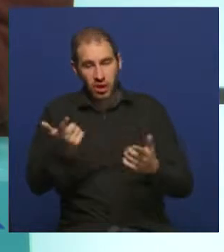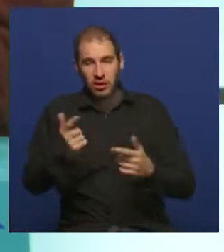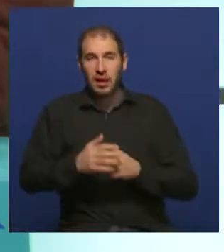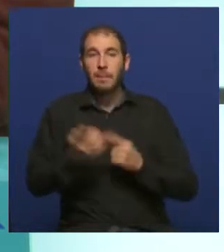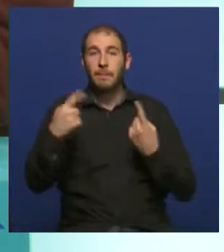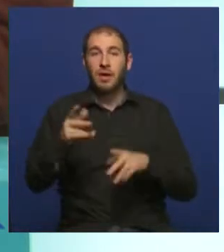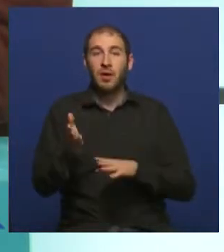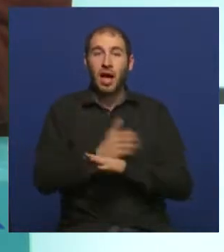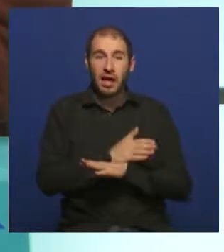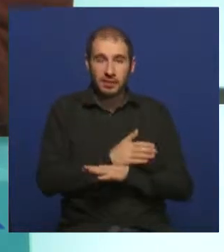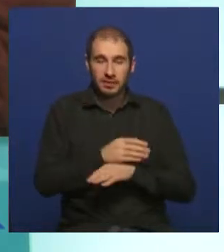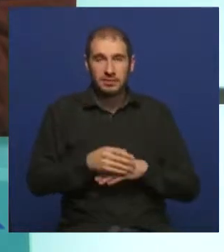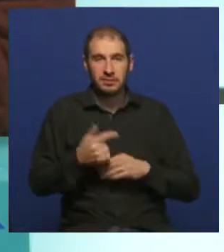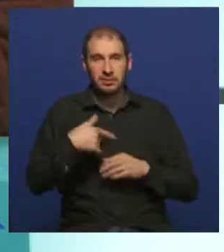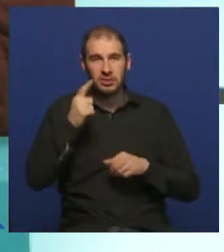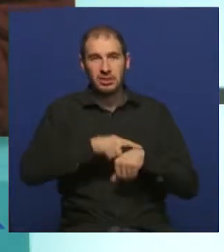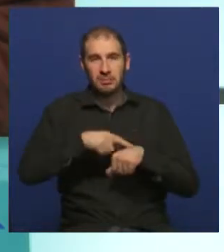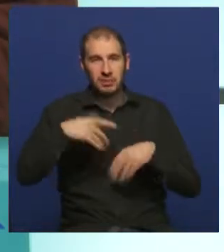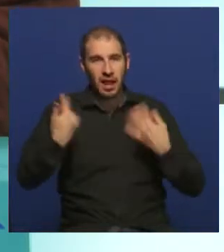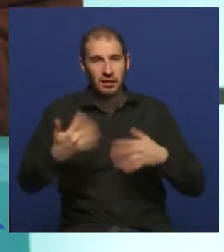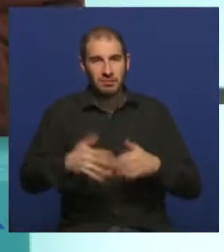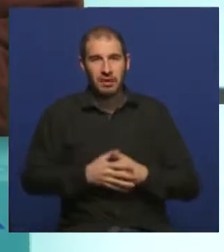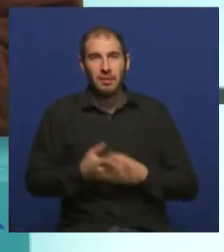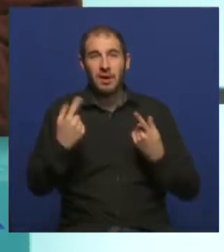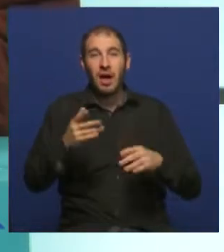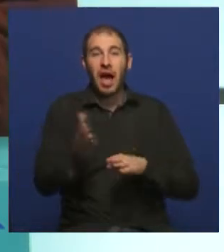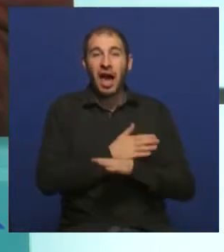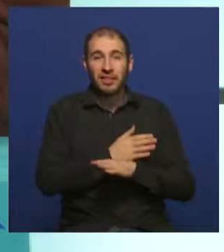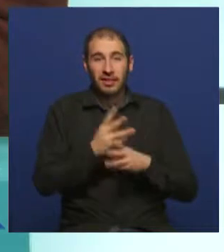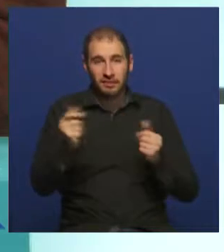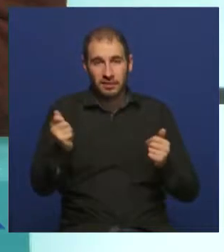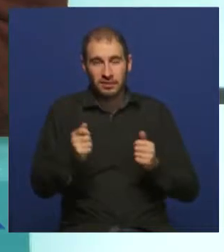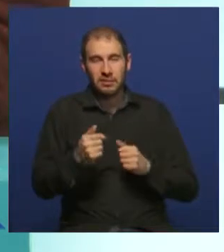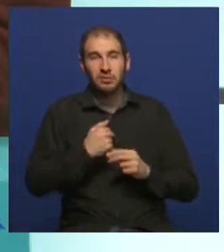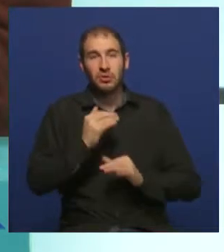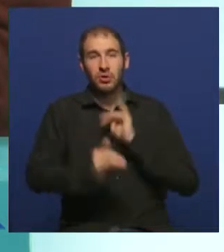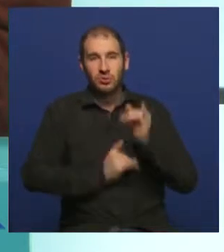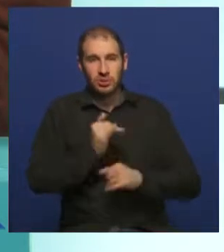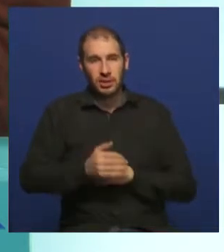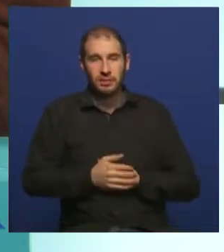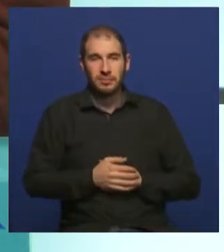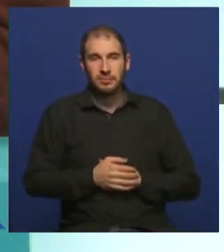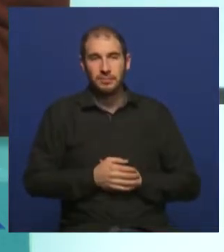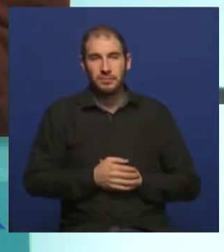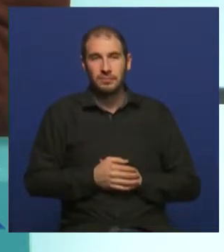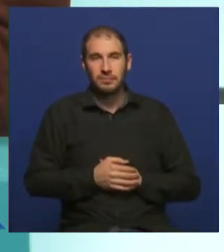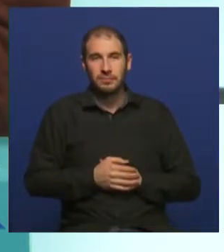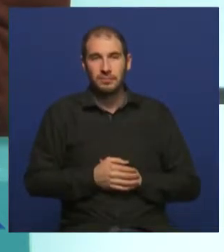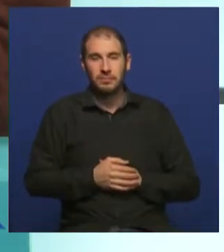Pero antes de terminar, yo sé que los tiempos son tiranos, pero antes de terminar no quiero dejar de decir